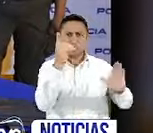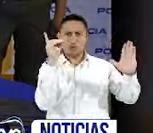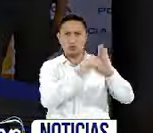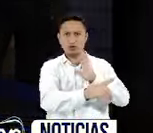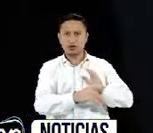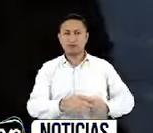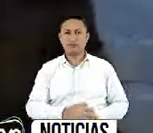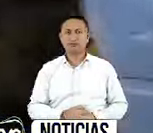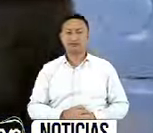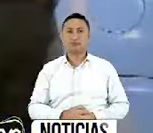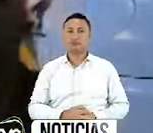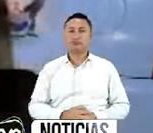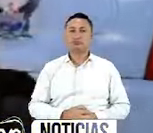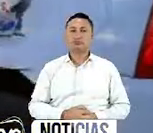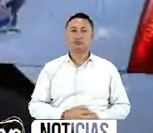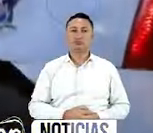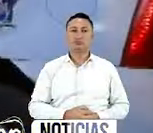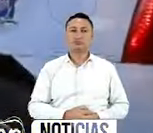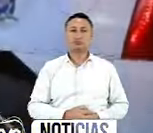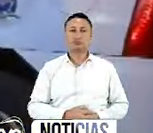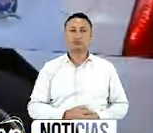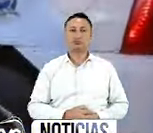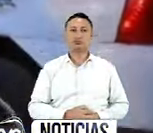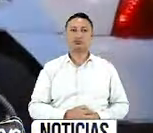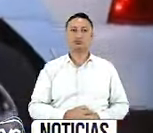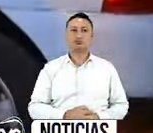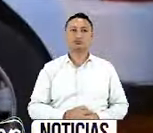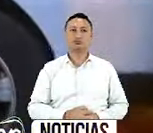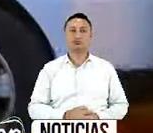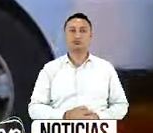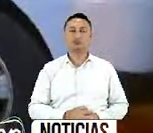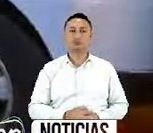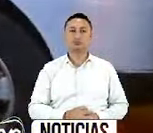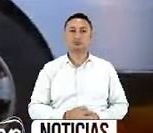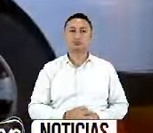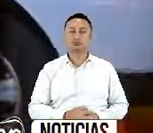correspondientes. En Quito informó Iván Casado.